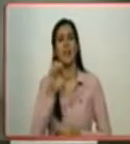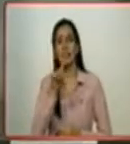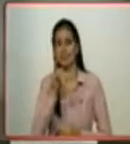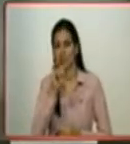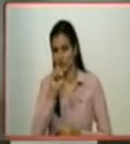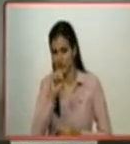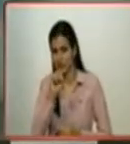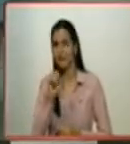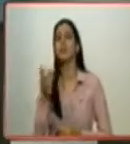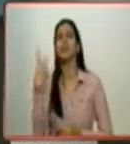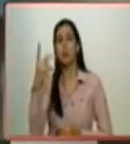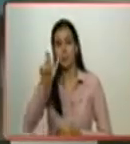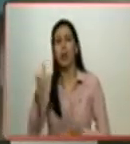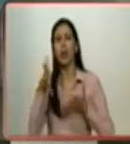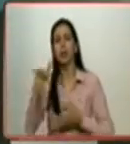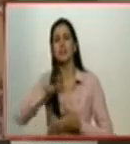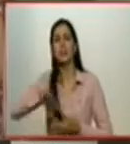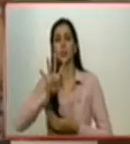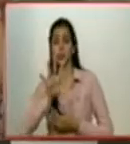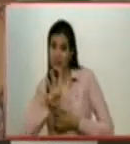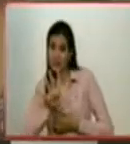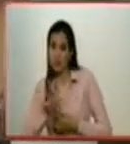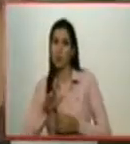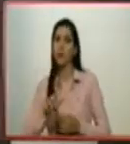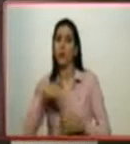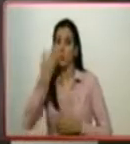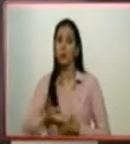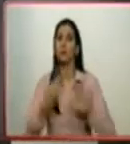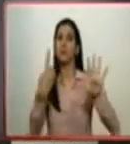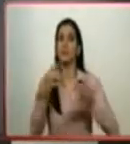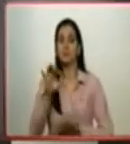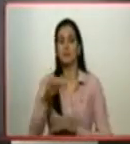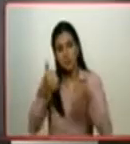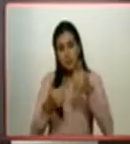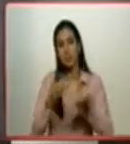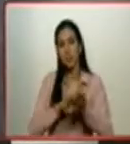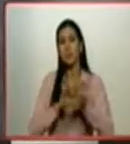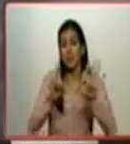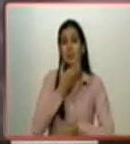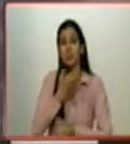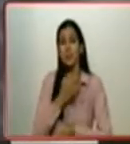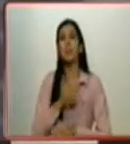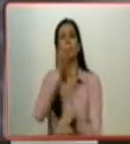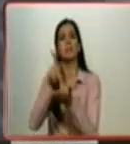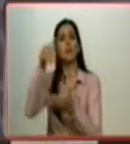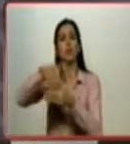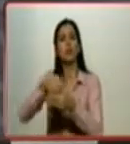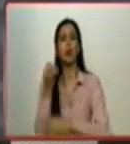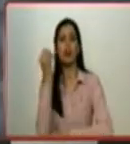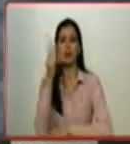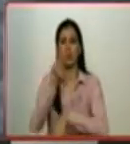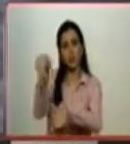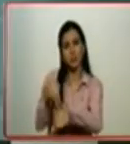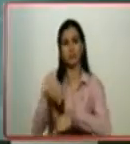Miguel Flores del Circuito 5, quienes darán la batalla este próximo 6 de diciembre a fin de conquistar los curules ante la